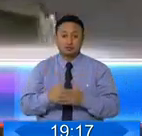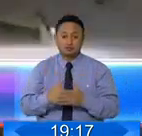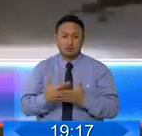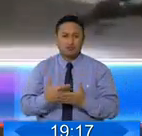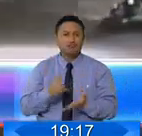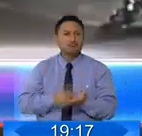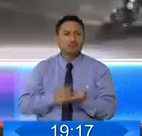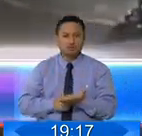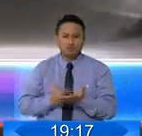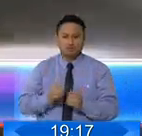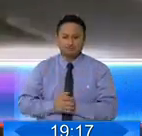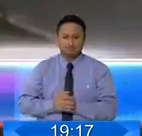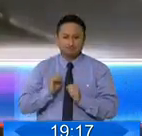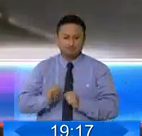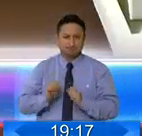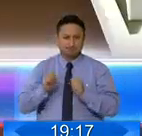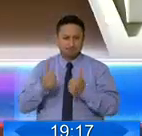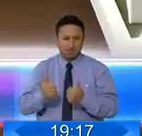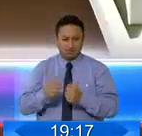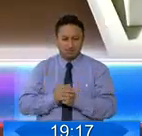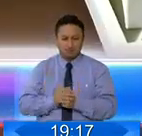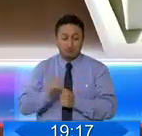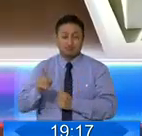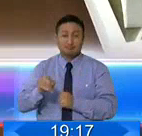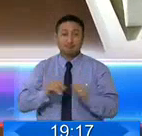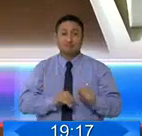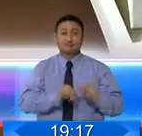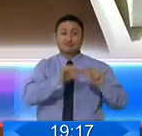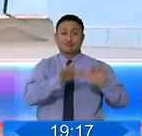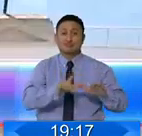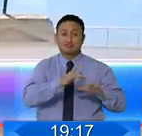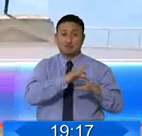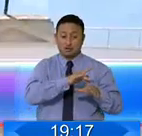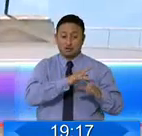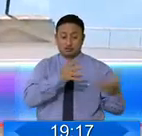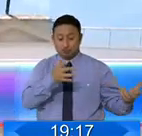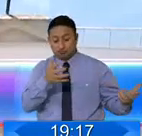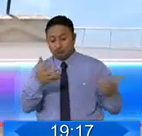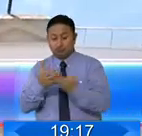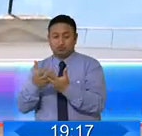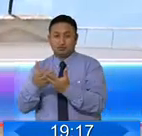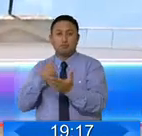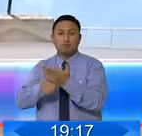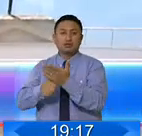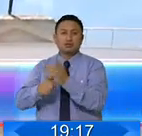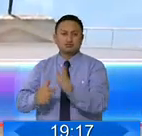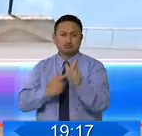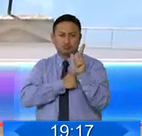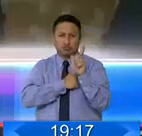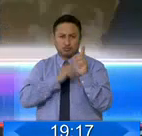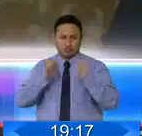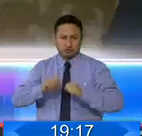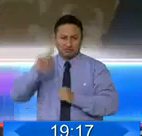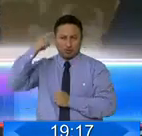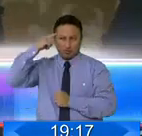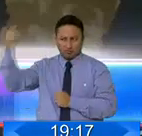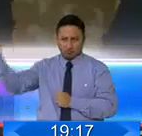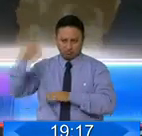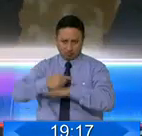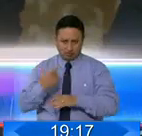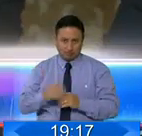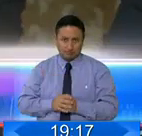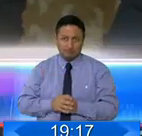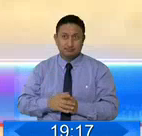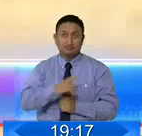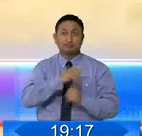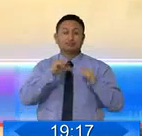de si es o no oportuno fusionar la Secretaría de Riesgos al Ministerio de Defensa, tal y como se dispuso desde el Ejecutivo. Para el